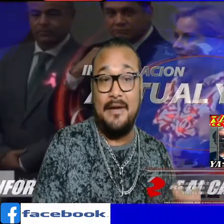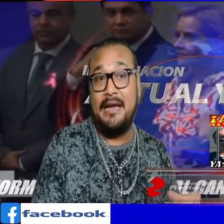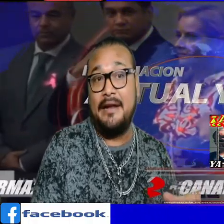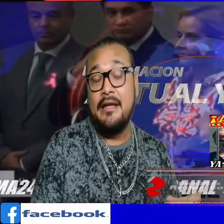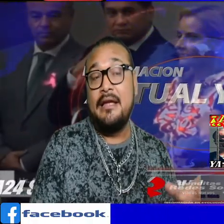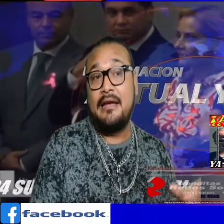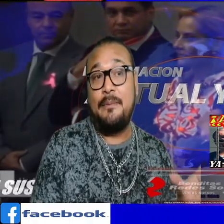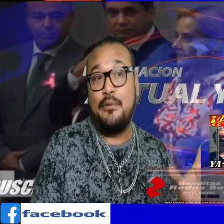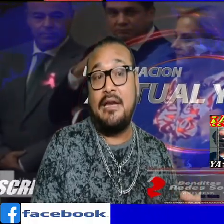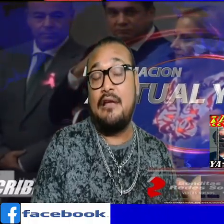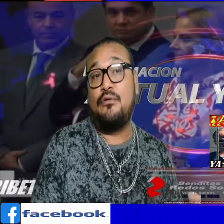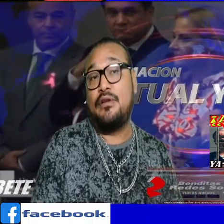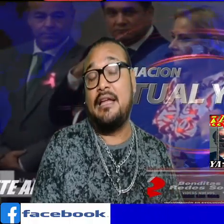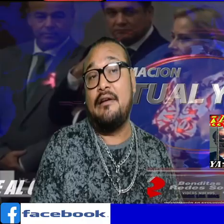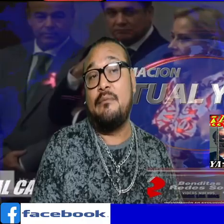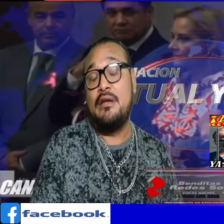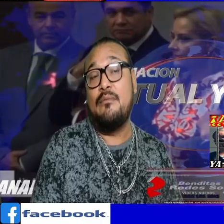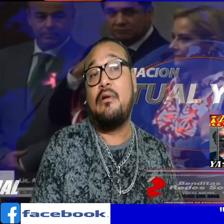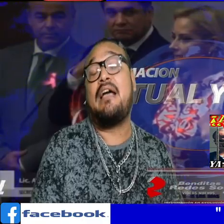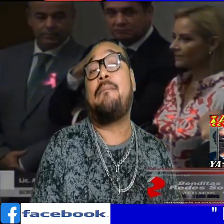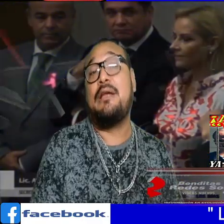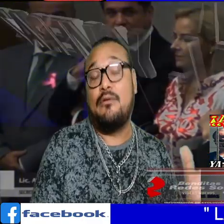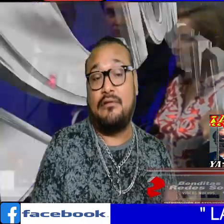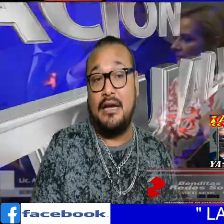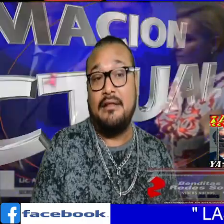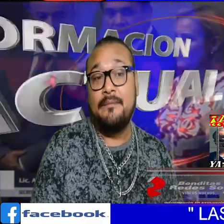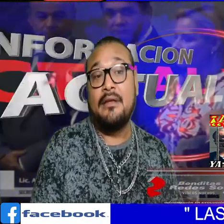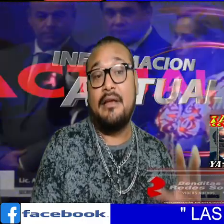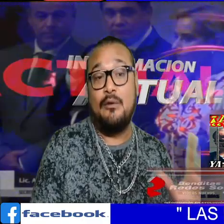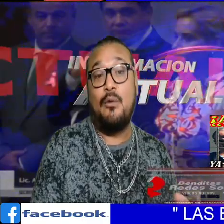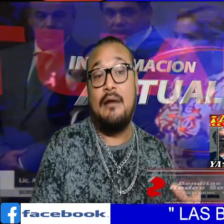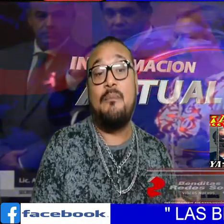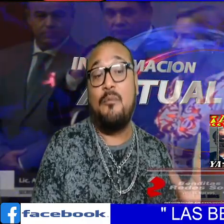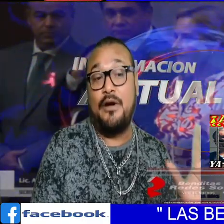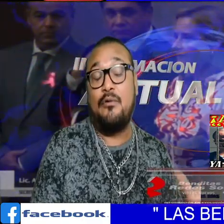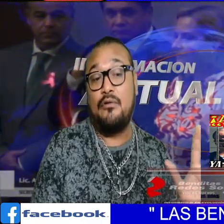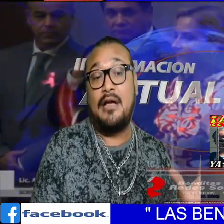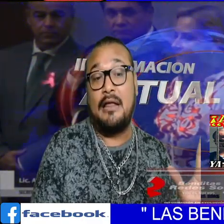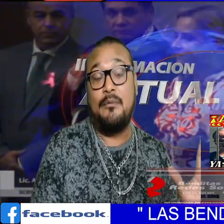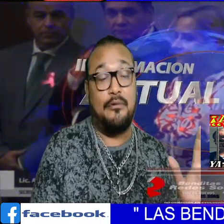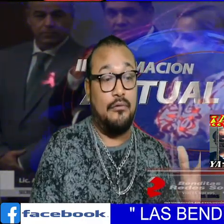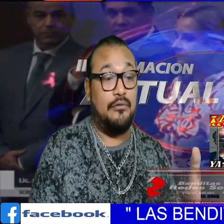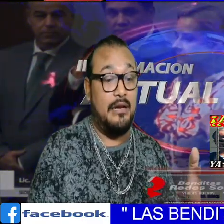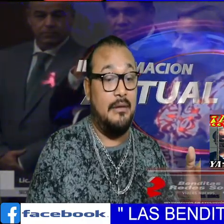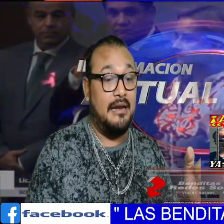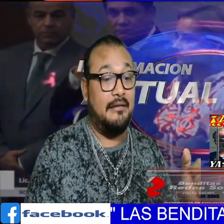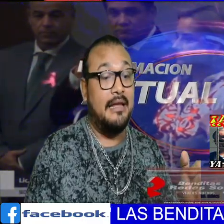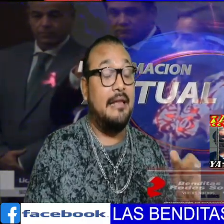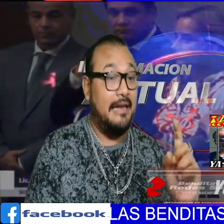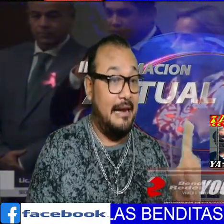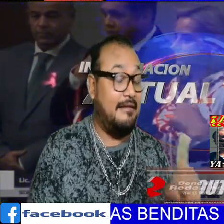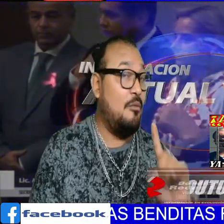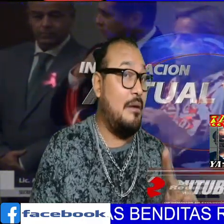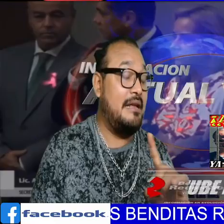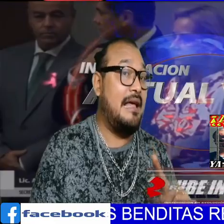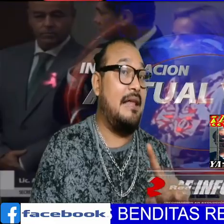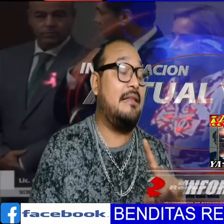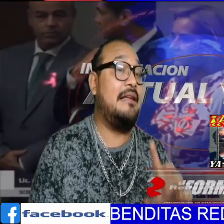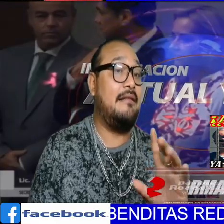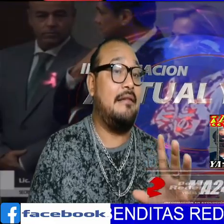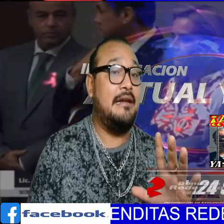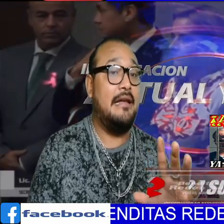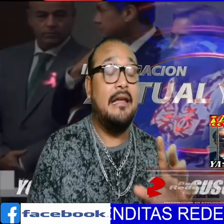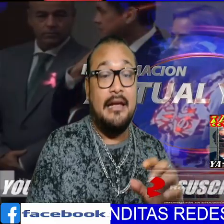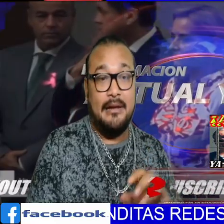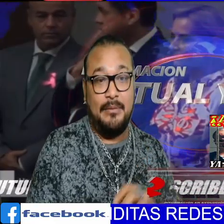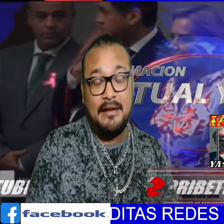Augusto, refiere que podría suceder lo mismo que a Pinochet, que igual fue juzgado por sus crímenes de lesa humanidad